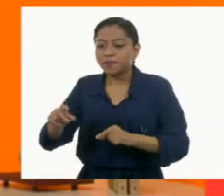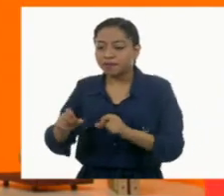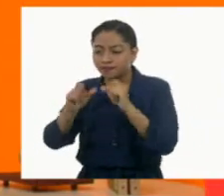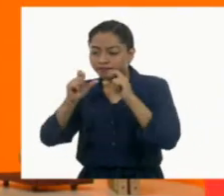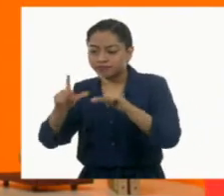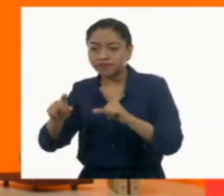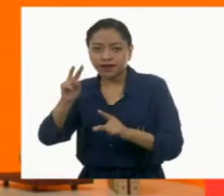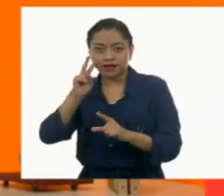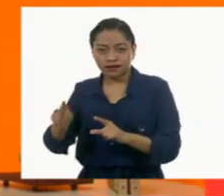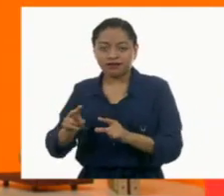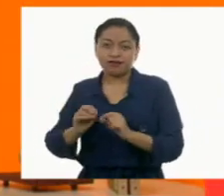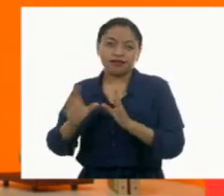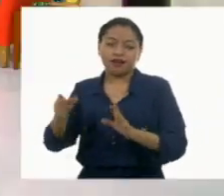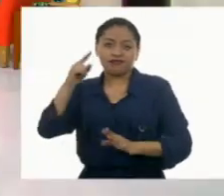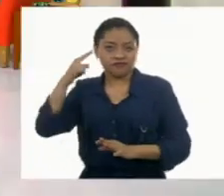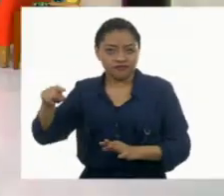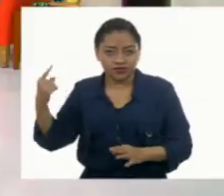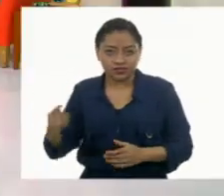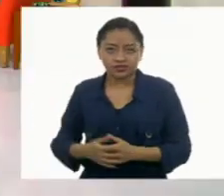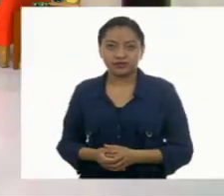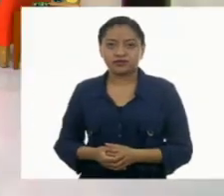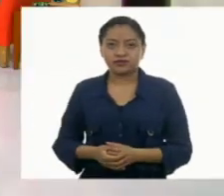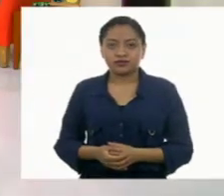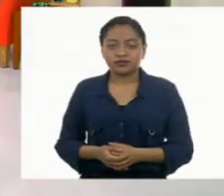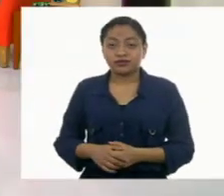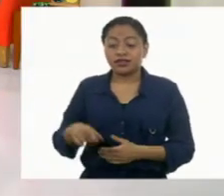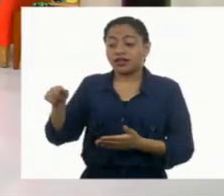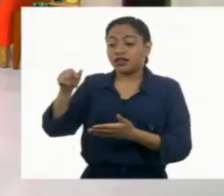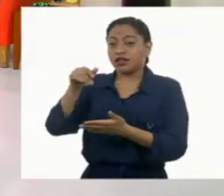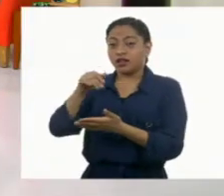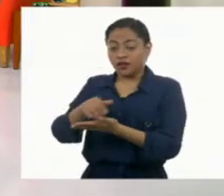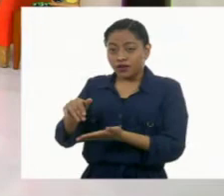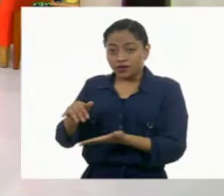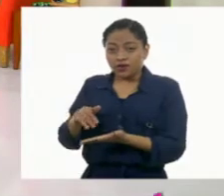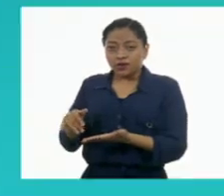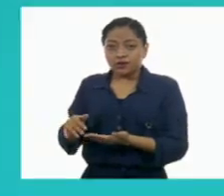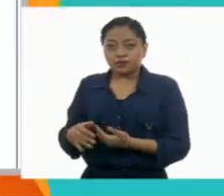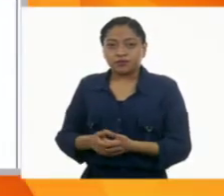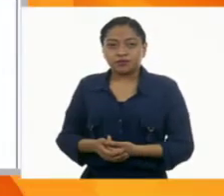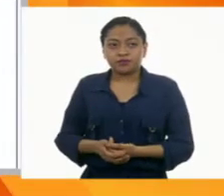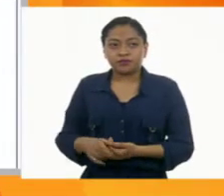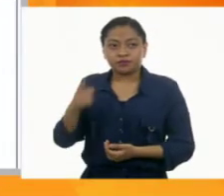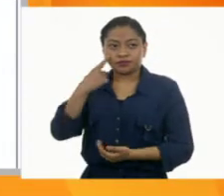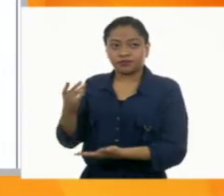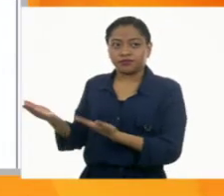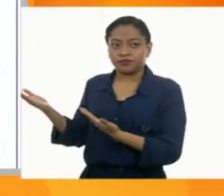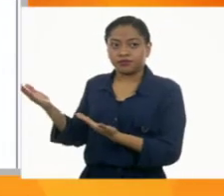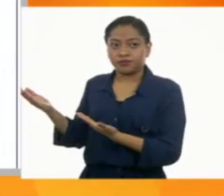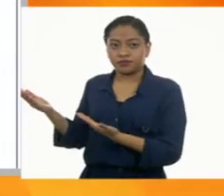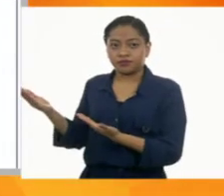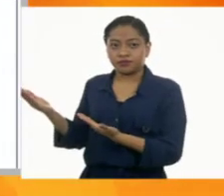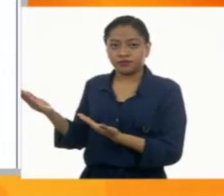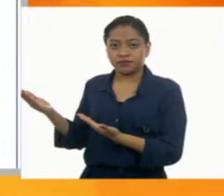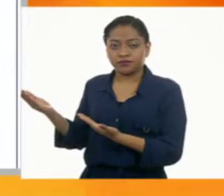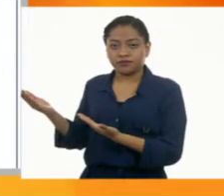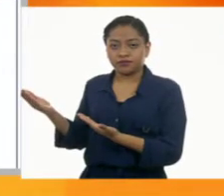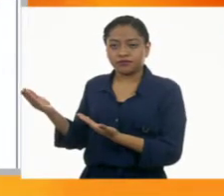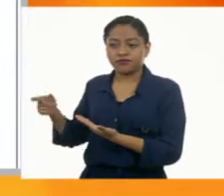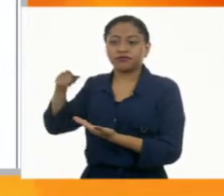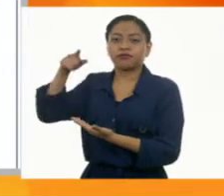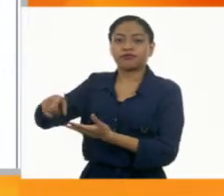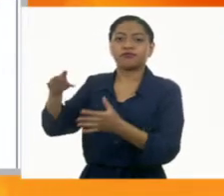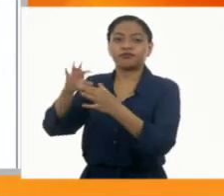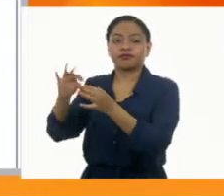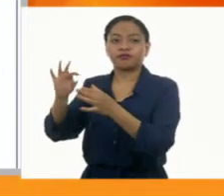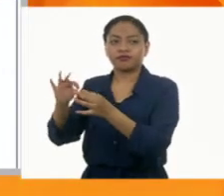mucha distracción, porque ellos no lo ven. Y en la parte descriptiva es poner, por ejemplo, un alumno